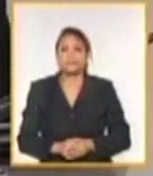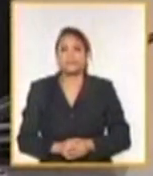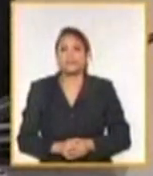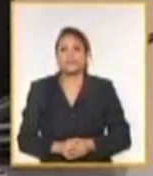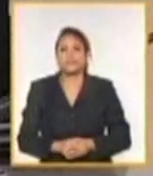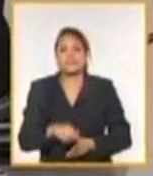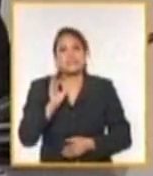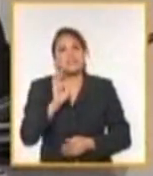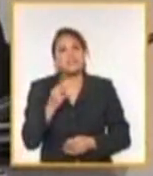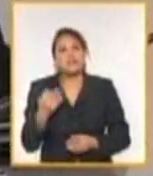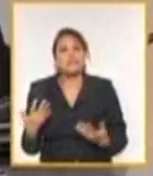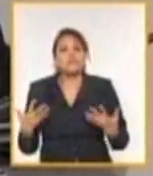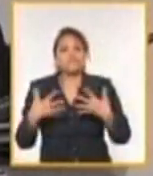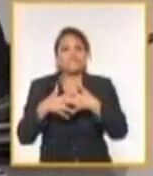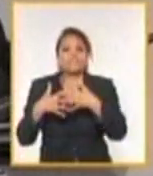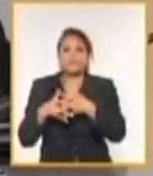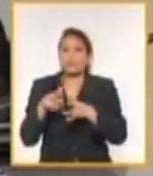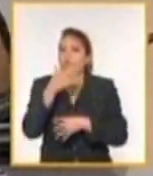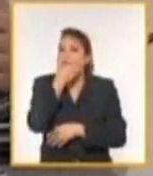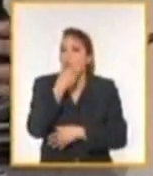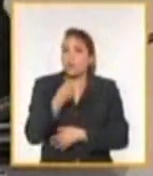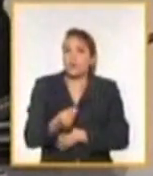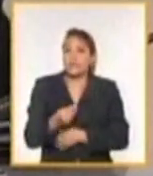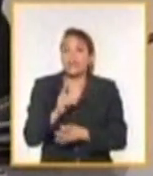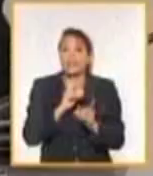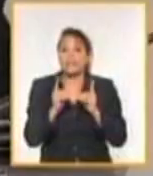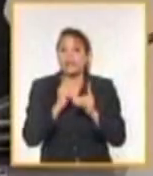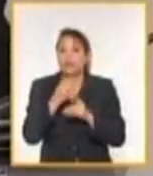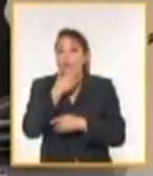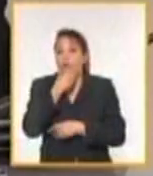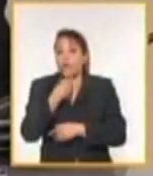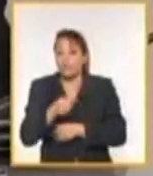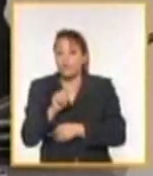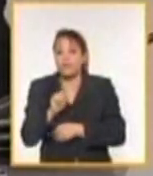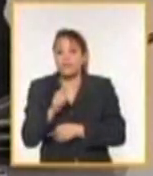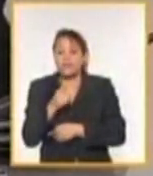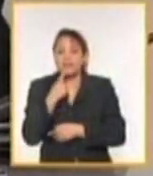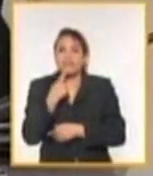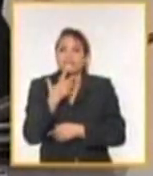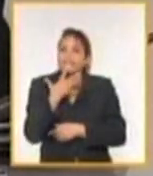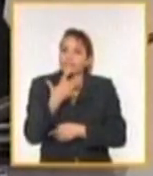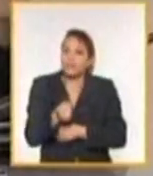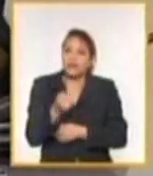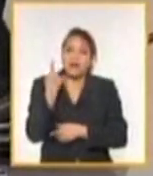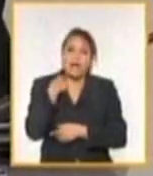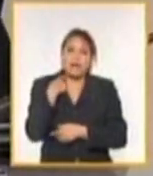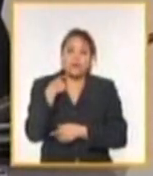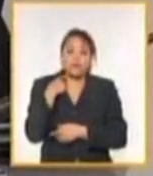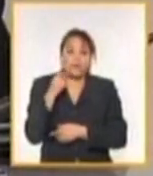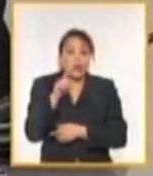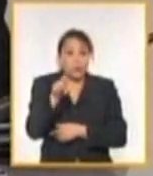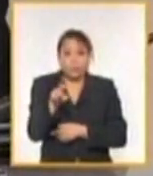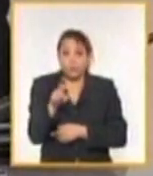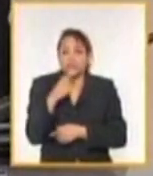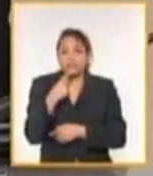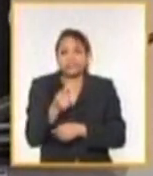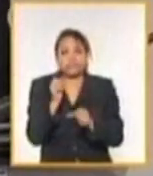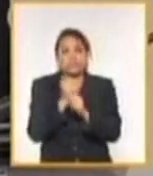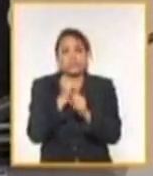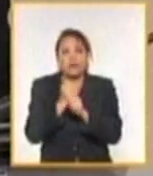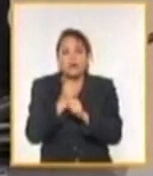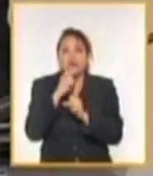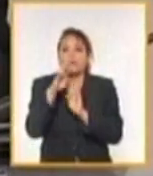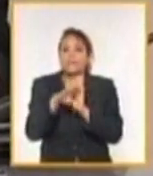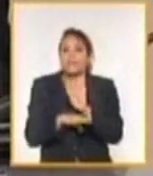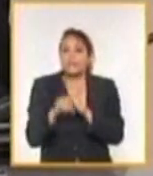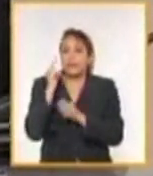jóvenes. El diálogo de generaciones era su gran obsesión en los últimos tiempos en su trabajo en el programa Martiano y